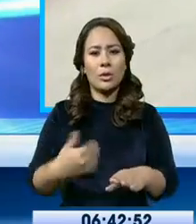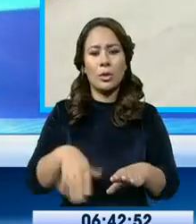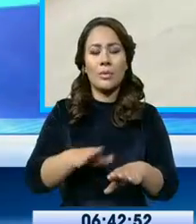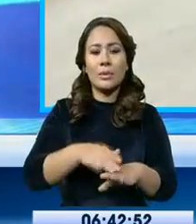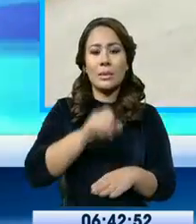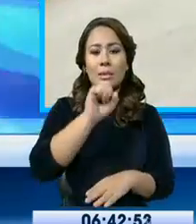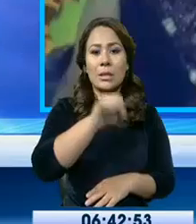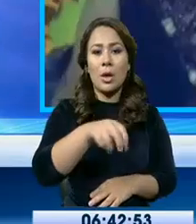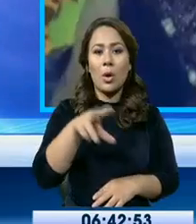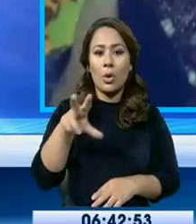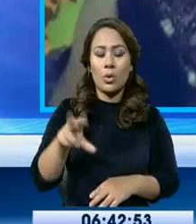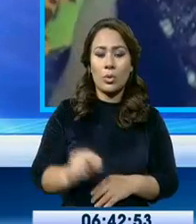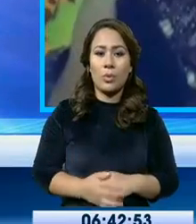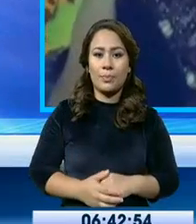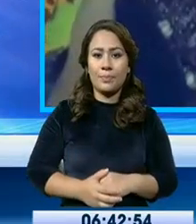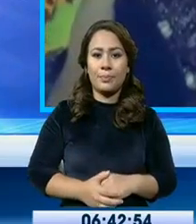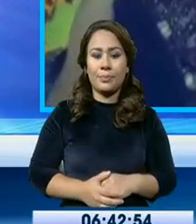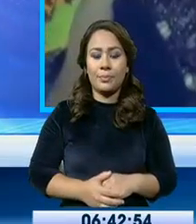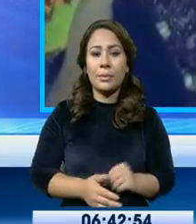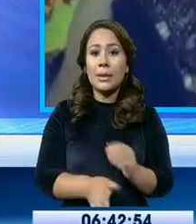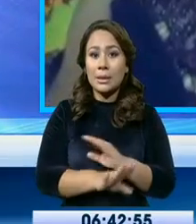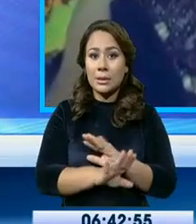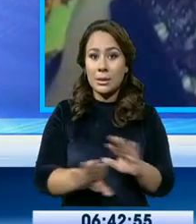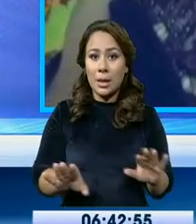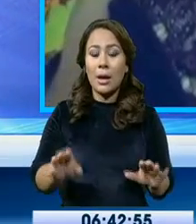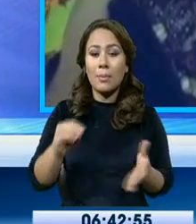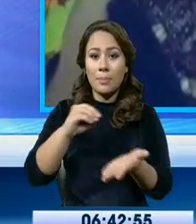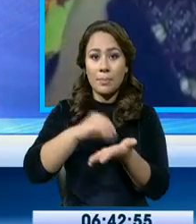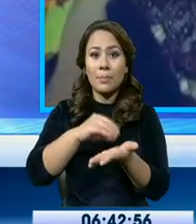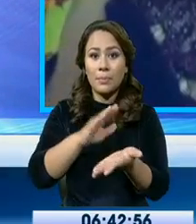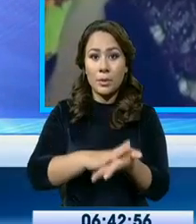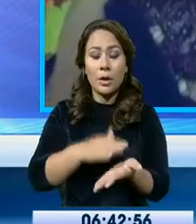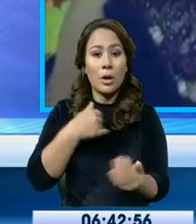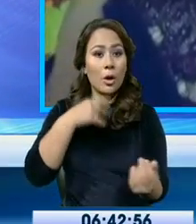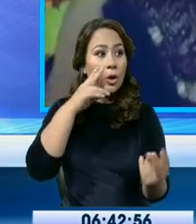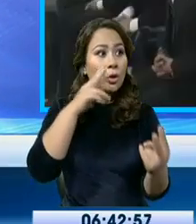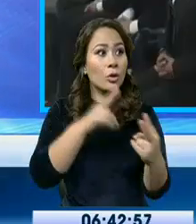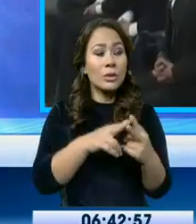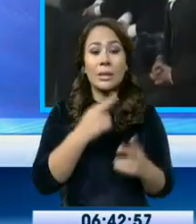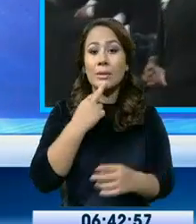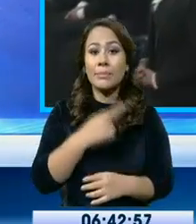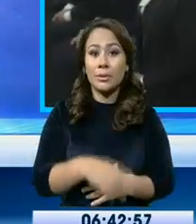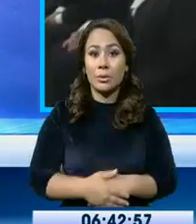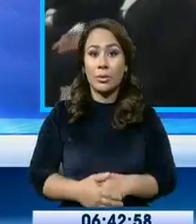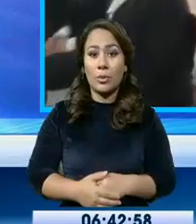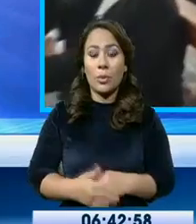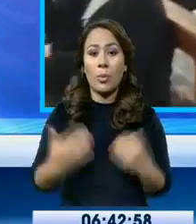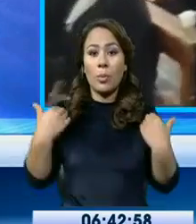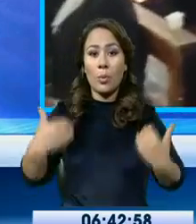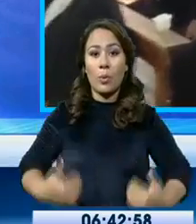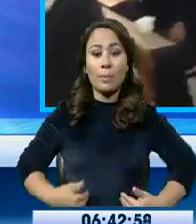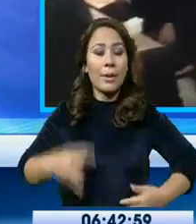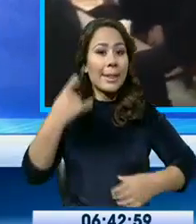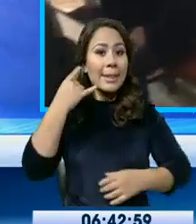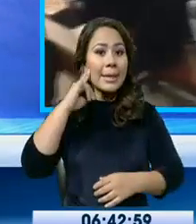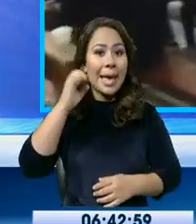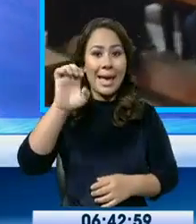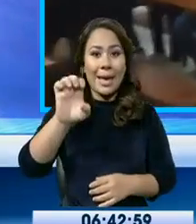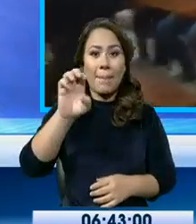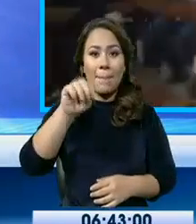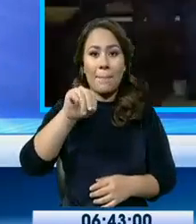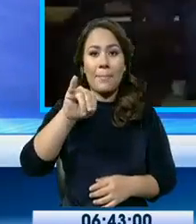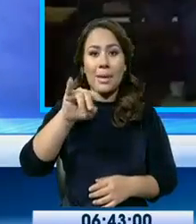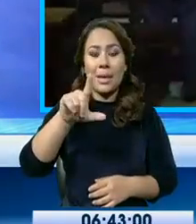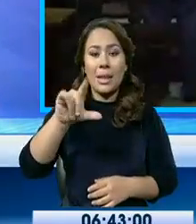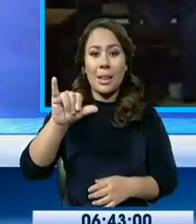fue posible o ha sido posible ya el poder conocer los resultados de la autopsia al cuerpo de Emilia, los restos de Emilia, para